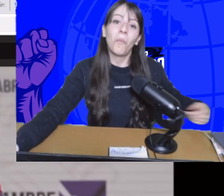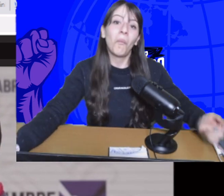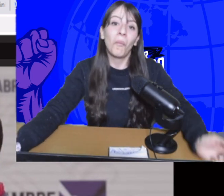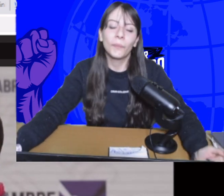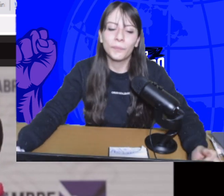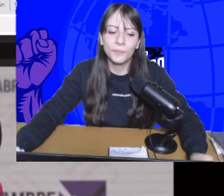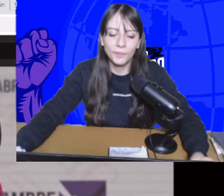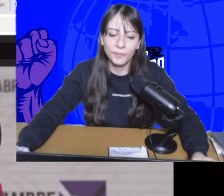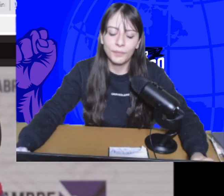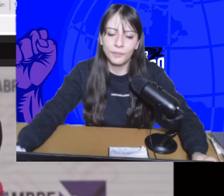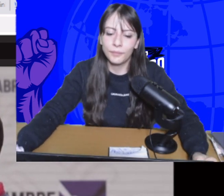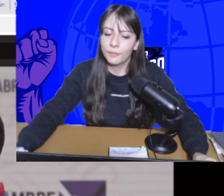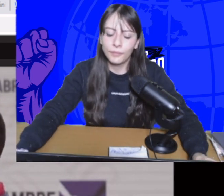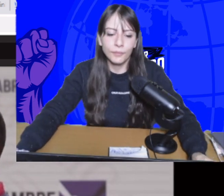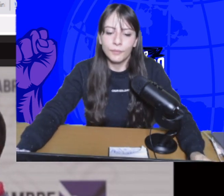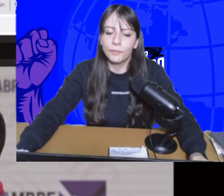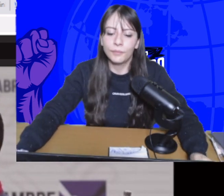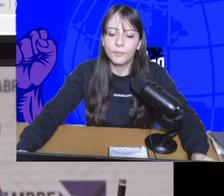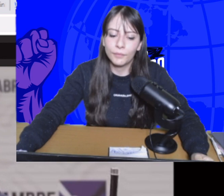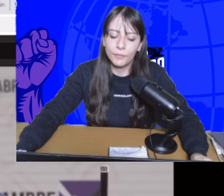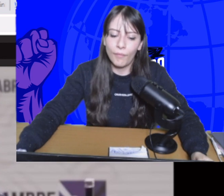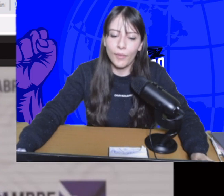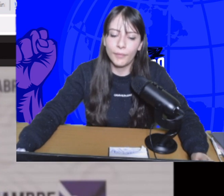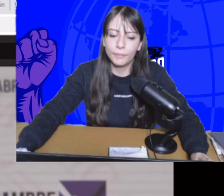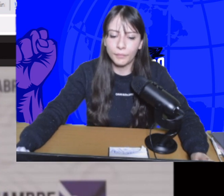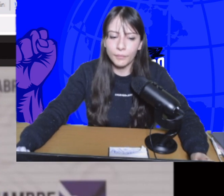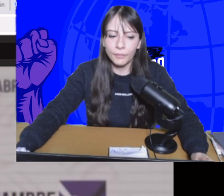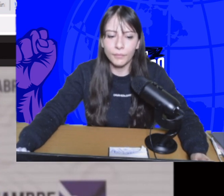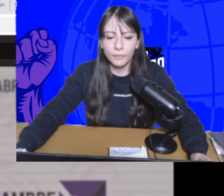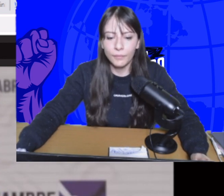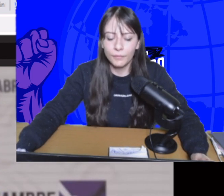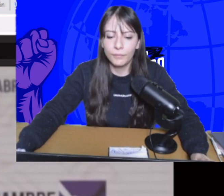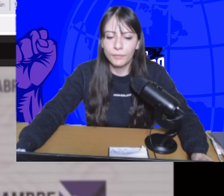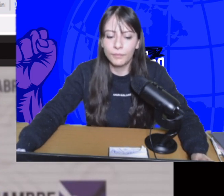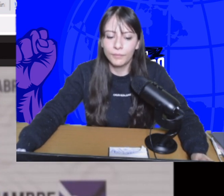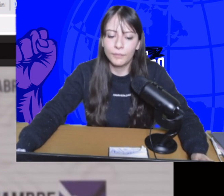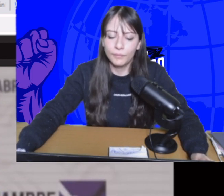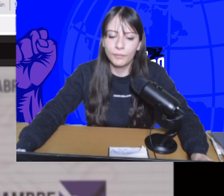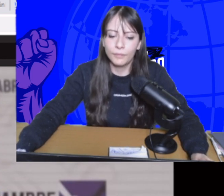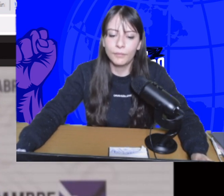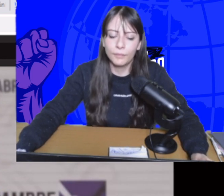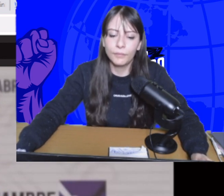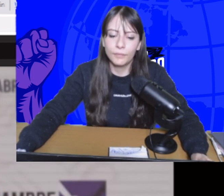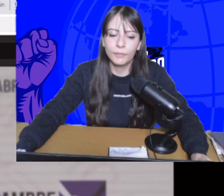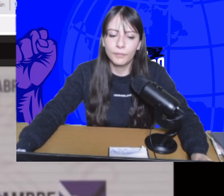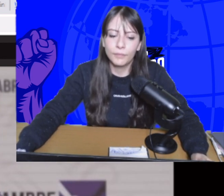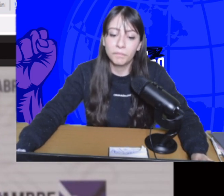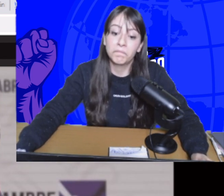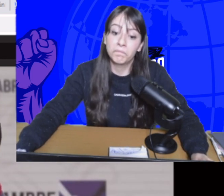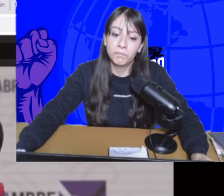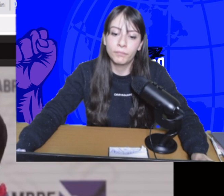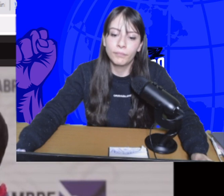señalada por todas las acciones que esta cruzada nacional contra el hambre viene desplegando. Yo le